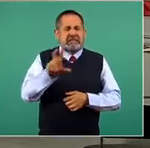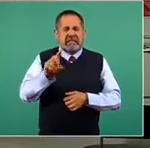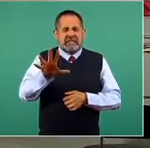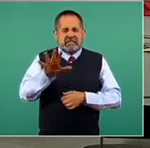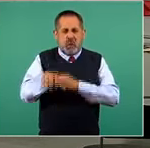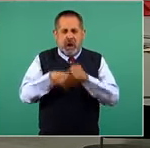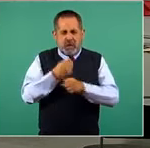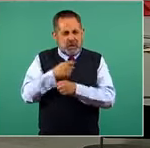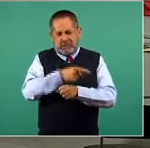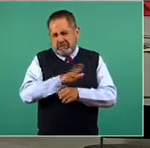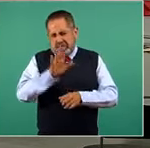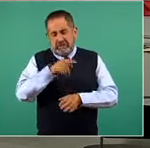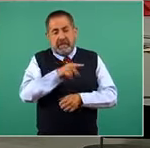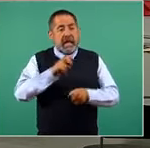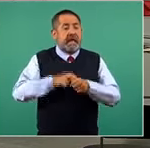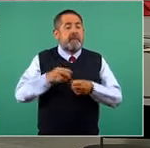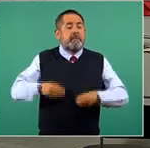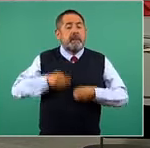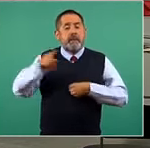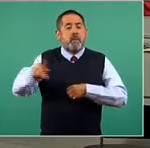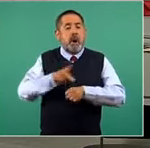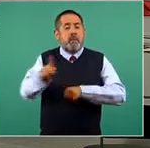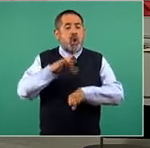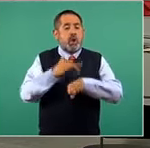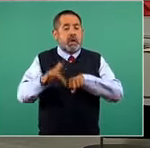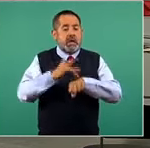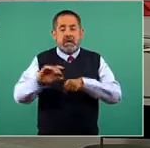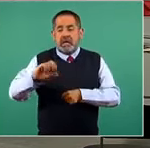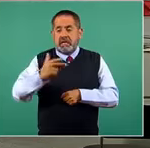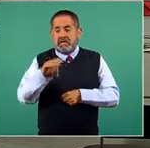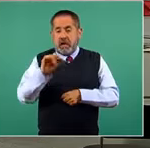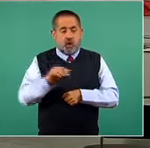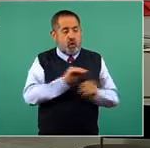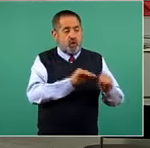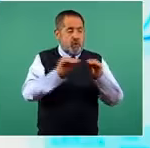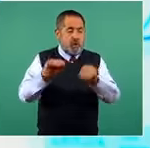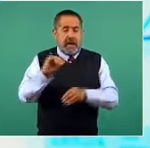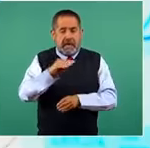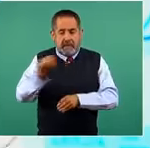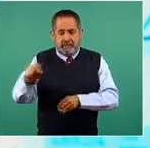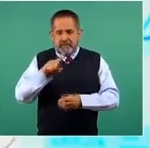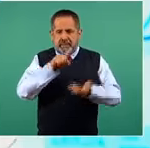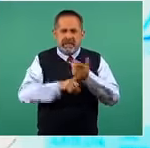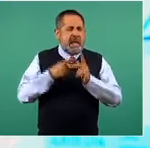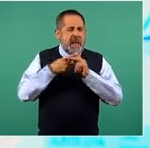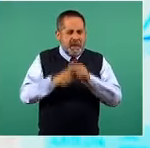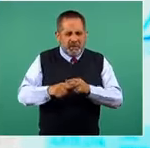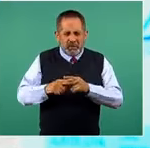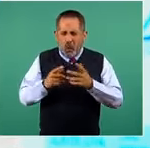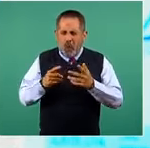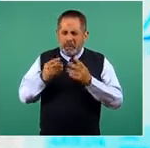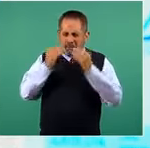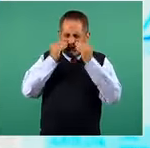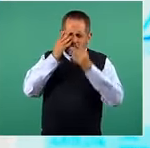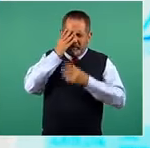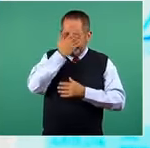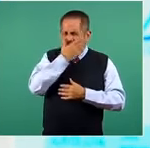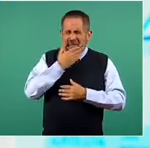me parece, de Chalco, que fue hospitalizado en el Instituto Mexicano del Seguro Social, que empezó súbitamente con algunas lesiones en la